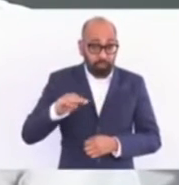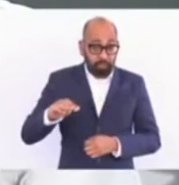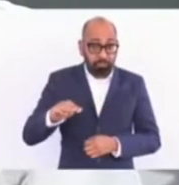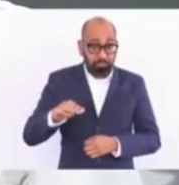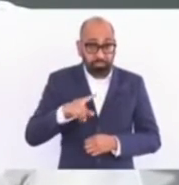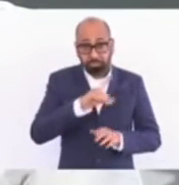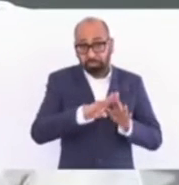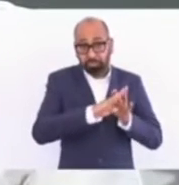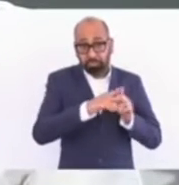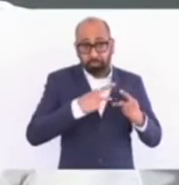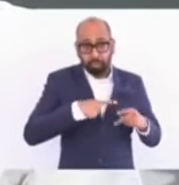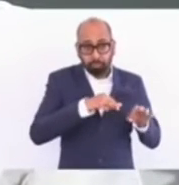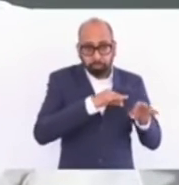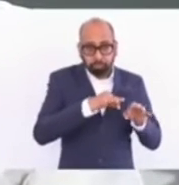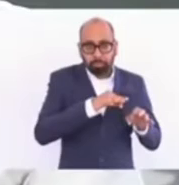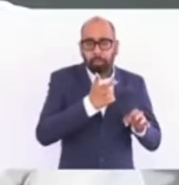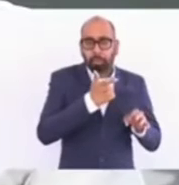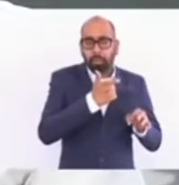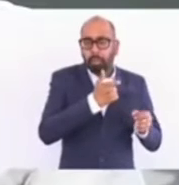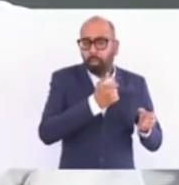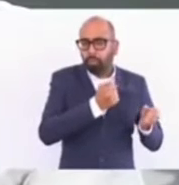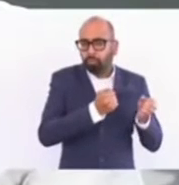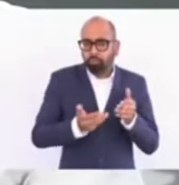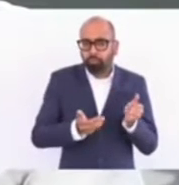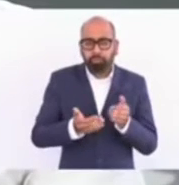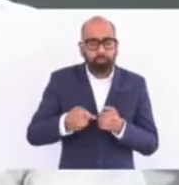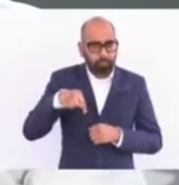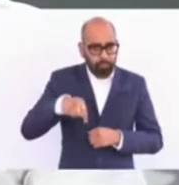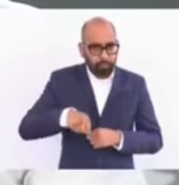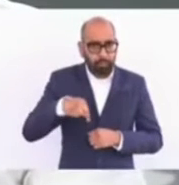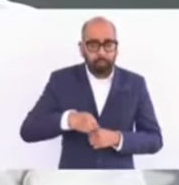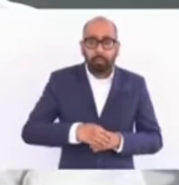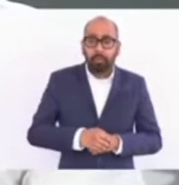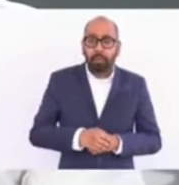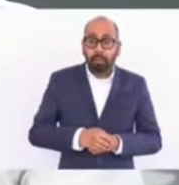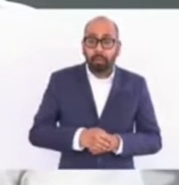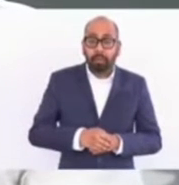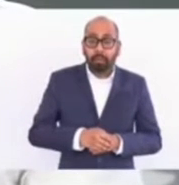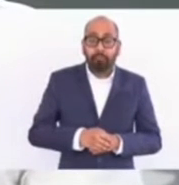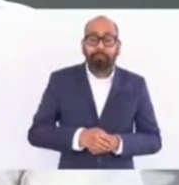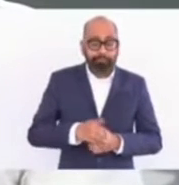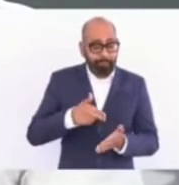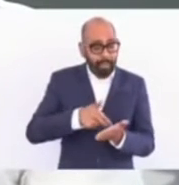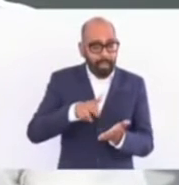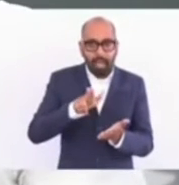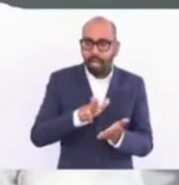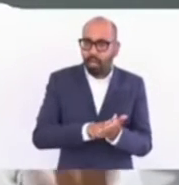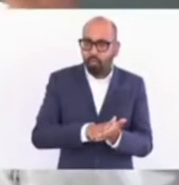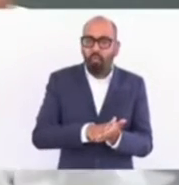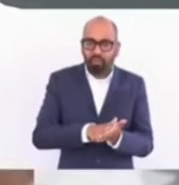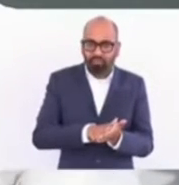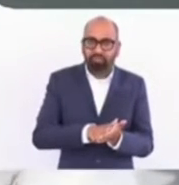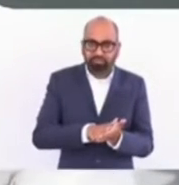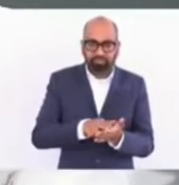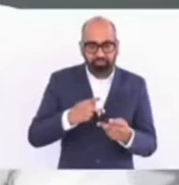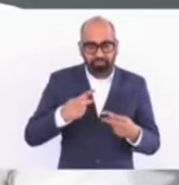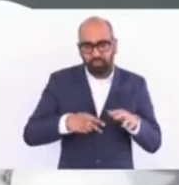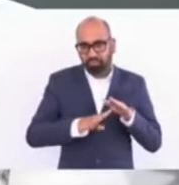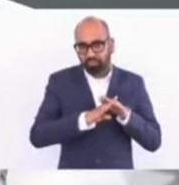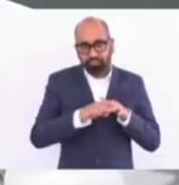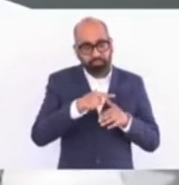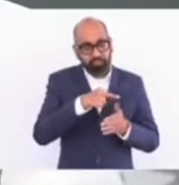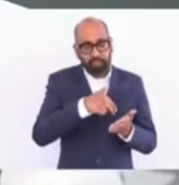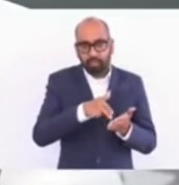estamos recibiendo este mes a nuestros paisanos a nuestros héroes paisanos pero también recibimos